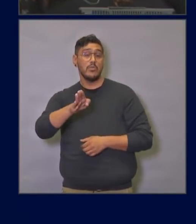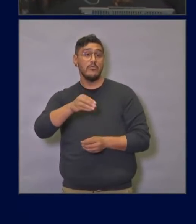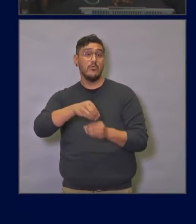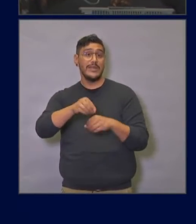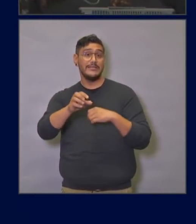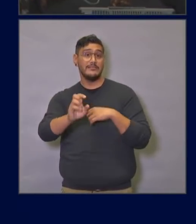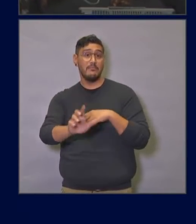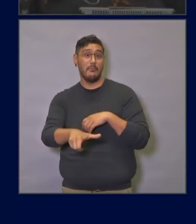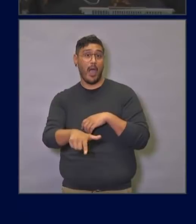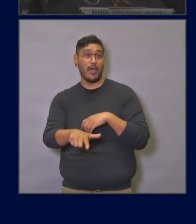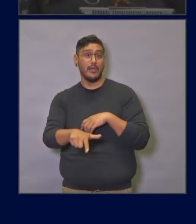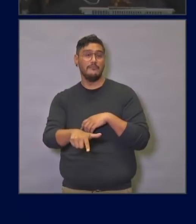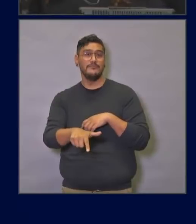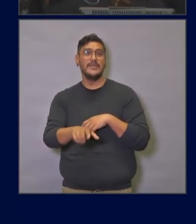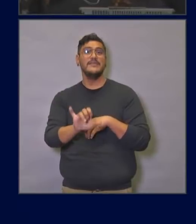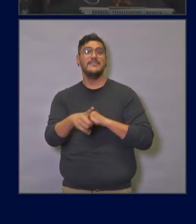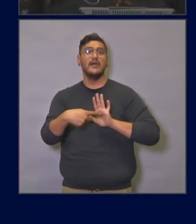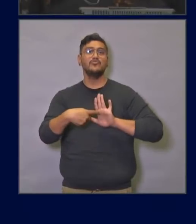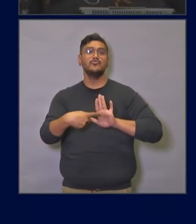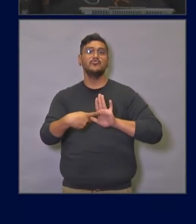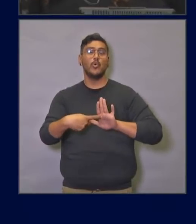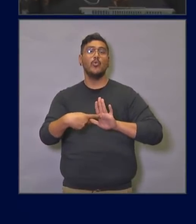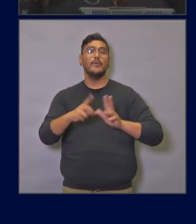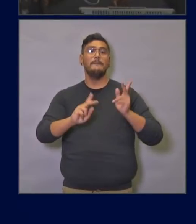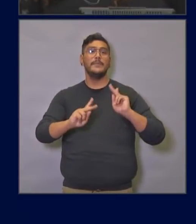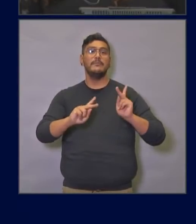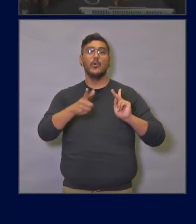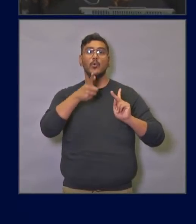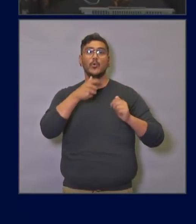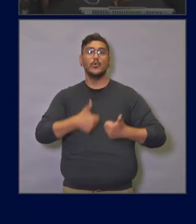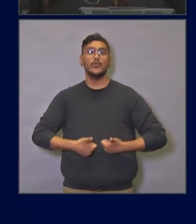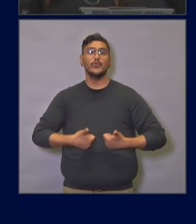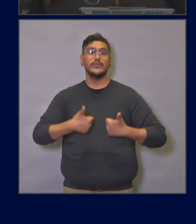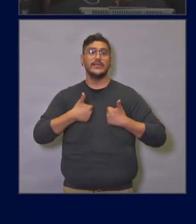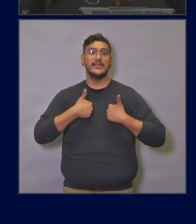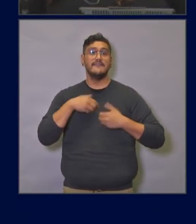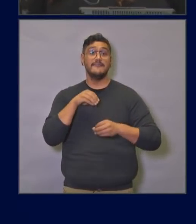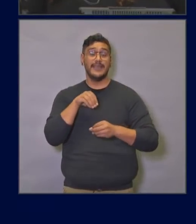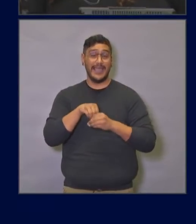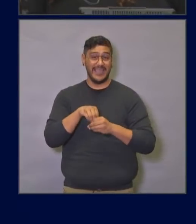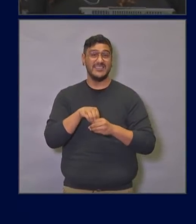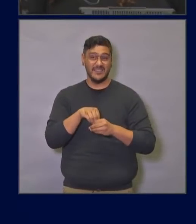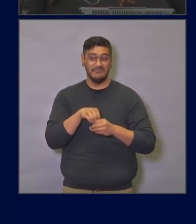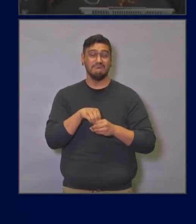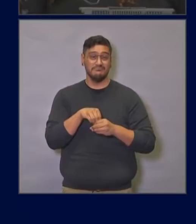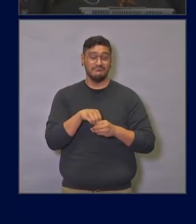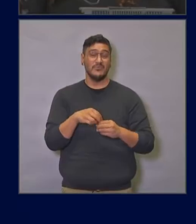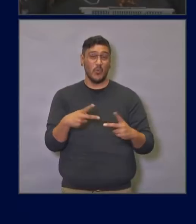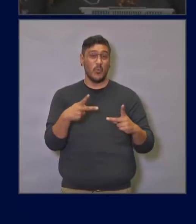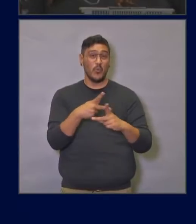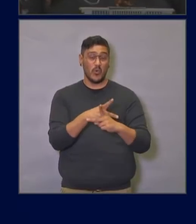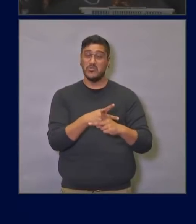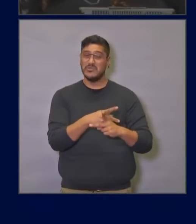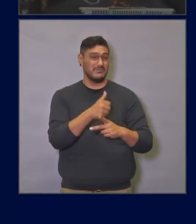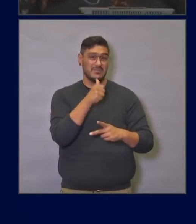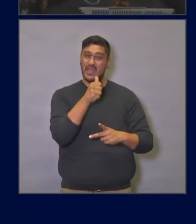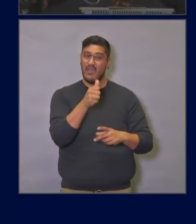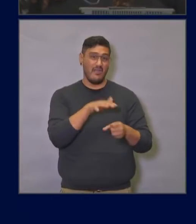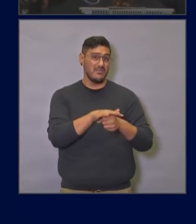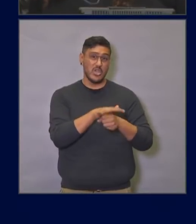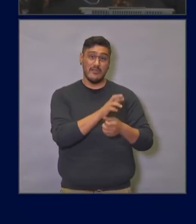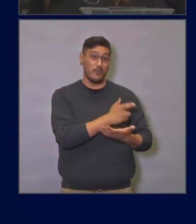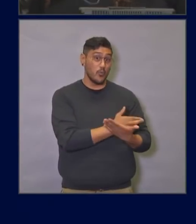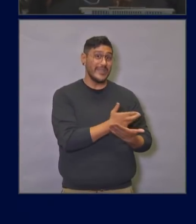inferior del gráfico representa a las personas que viven en las áreas de mayores ingresos del condado, mientras que la